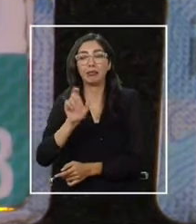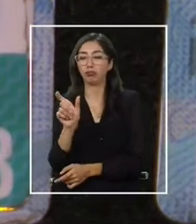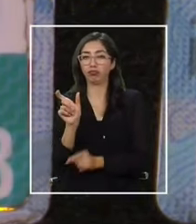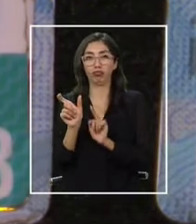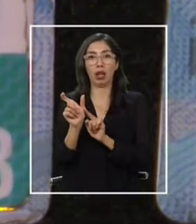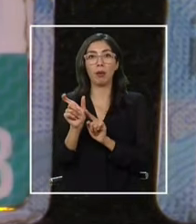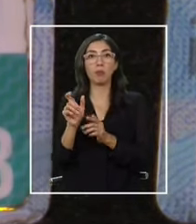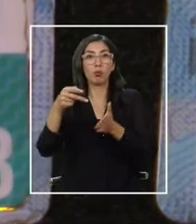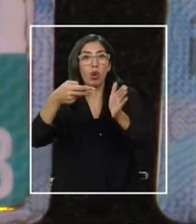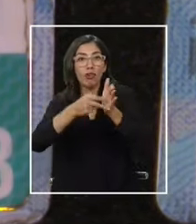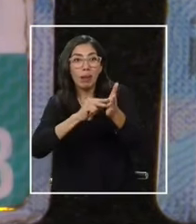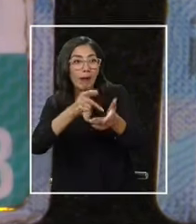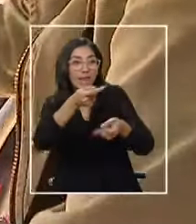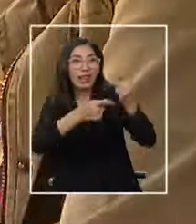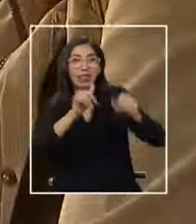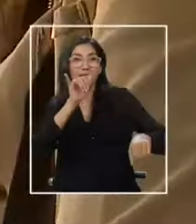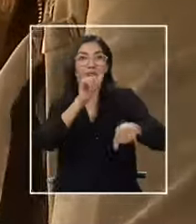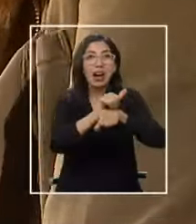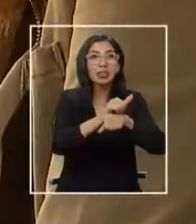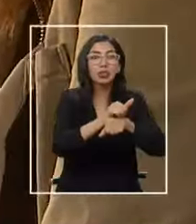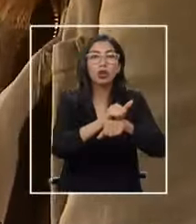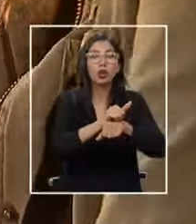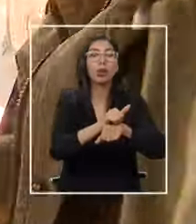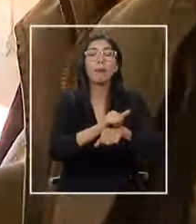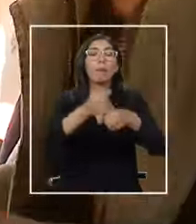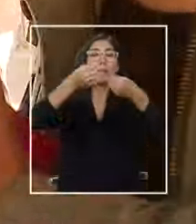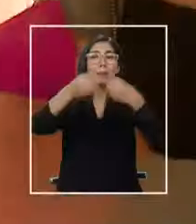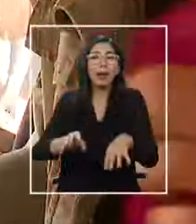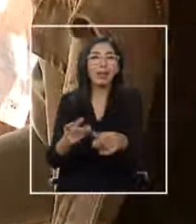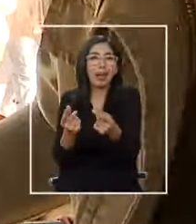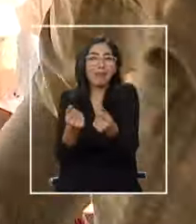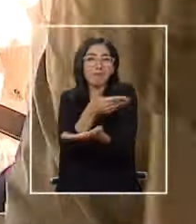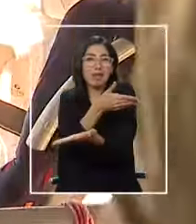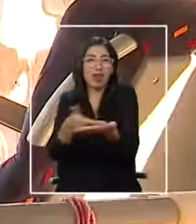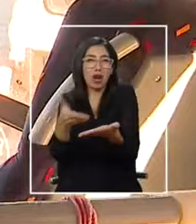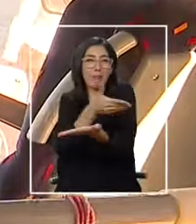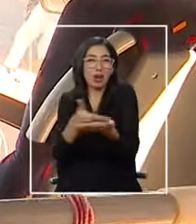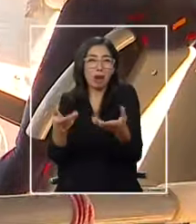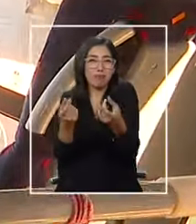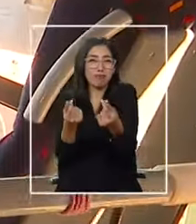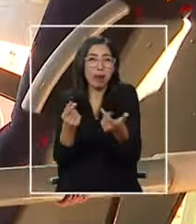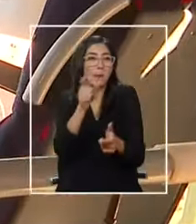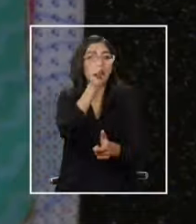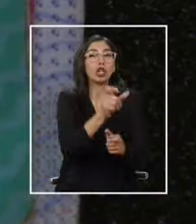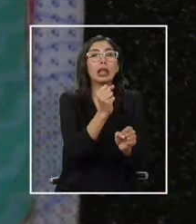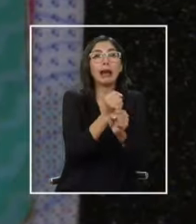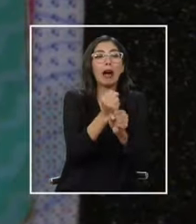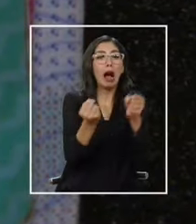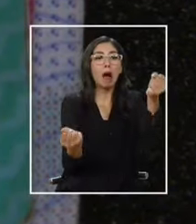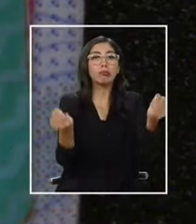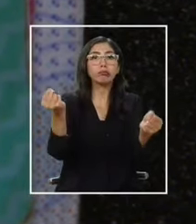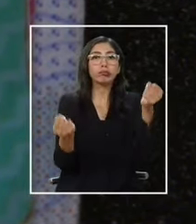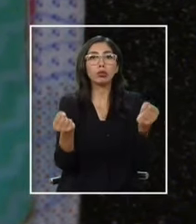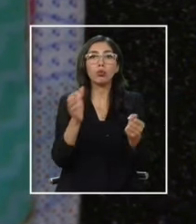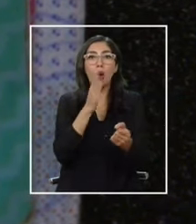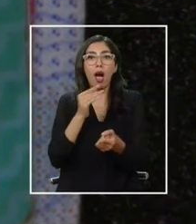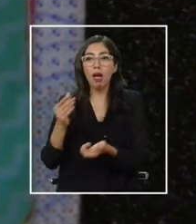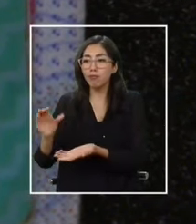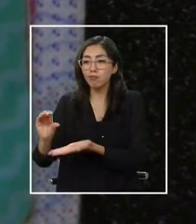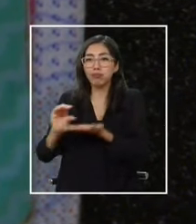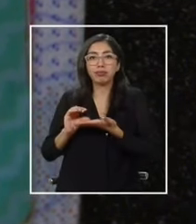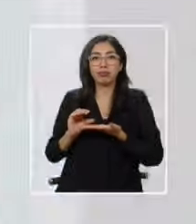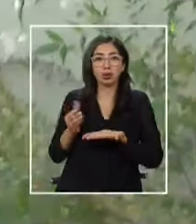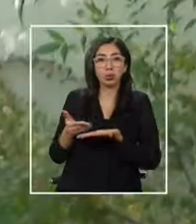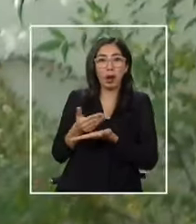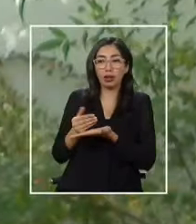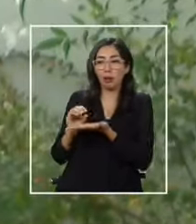falsificaciones, las pérdidas para los transportistas son millonarias porque no reciben esa subvención. Porque estos beneficios se